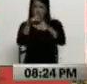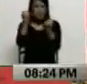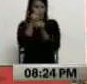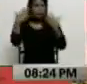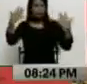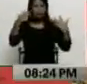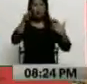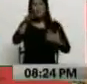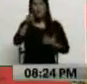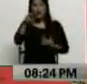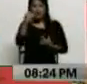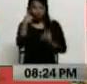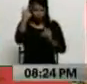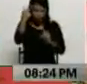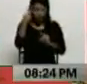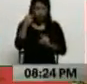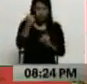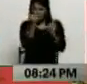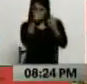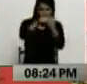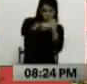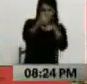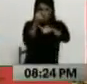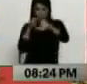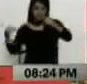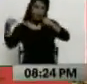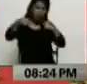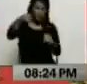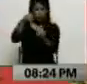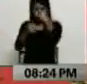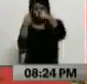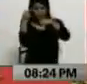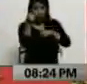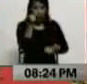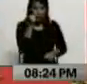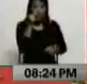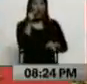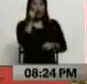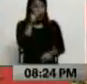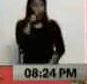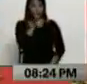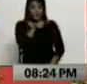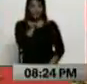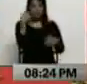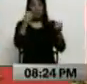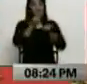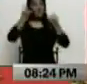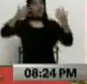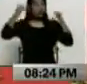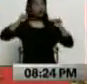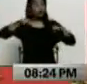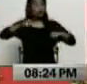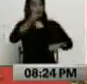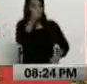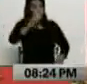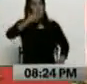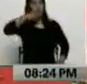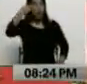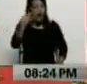han escuchado hablar de él Class of Clay los jóvenes era un gran boxeador pero no solo un gran boxeador